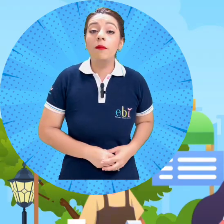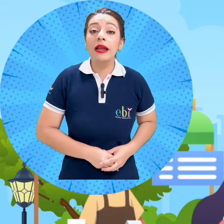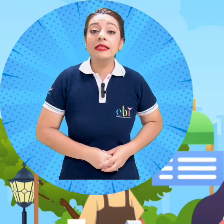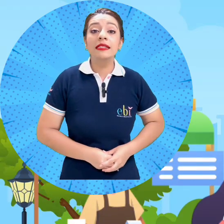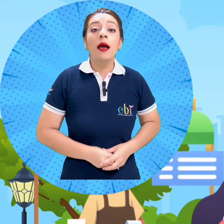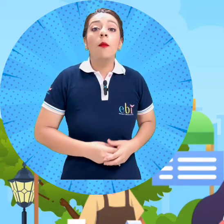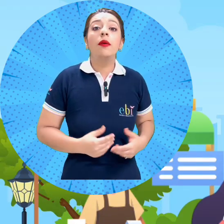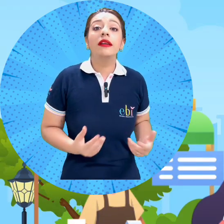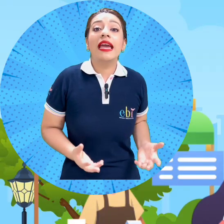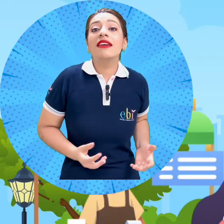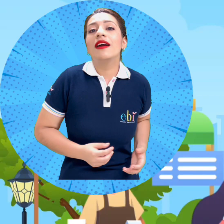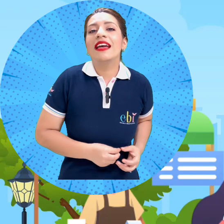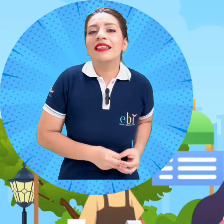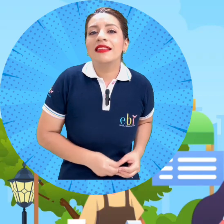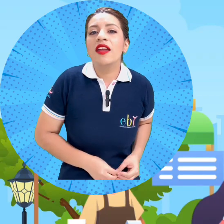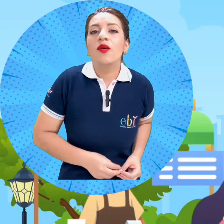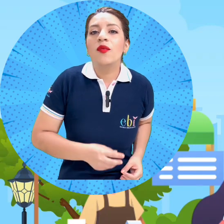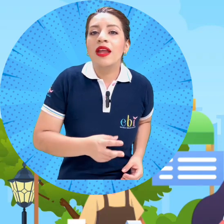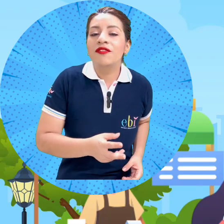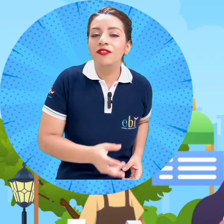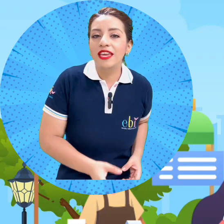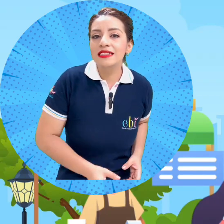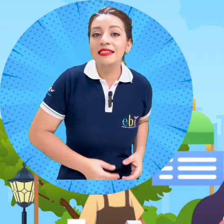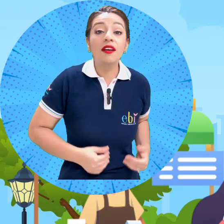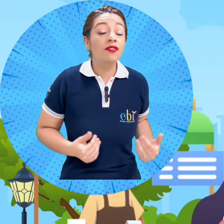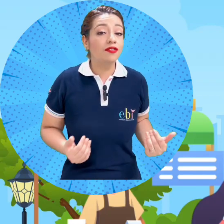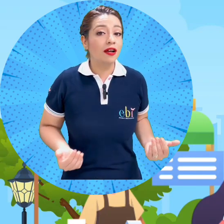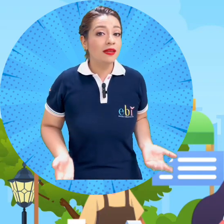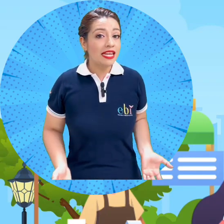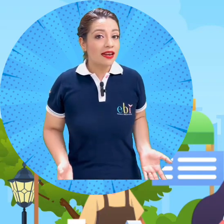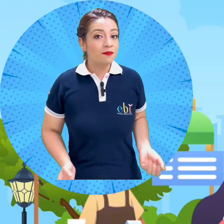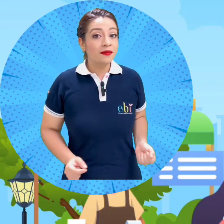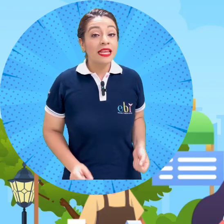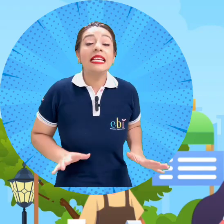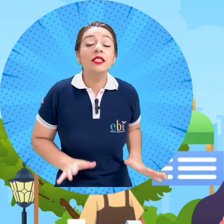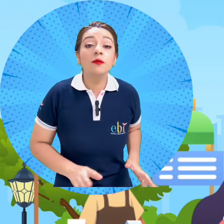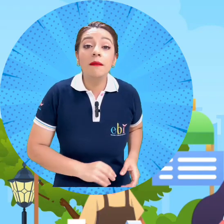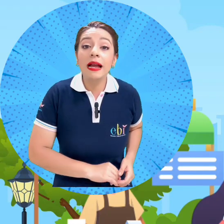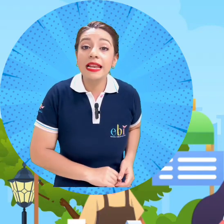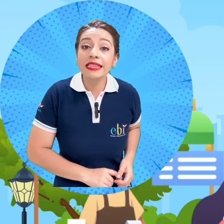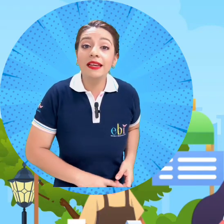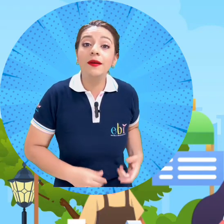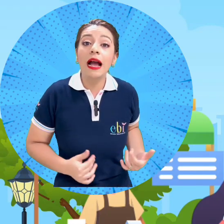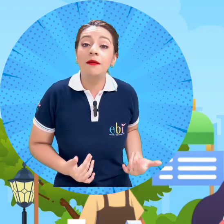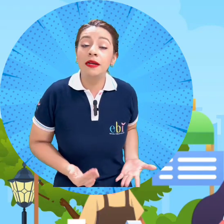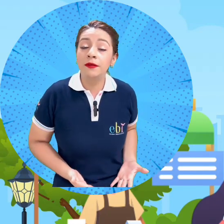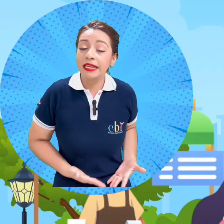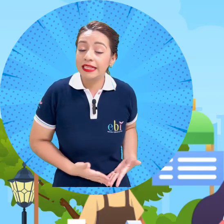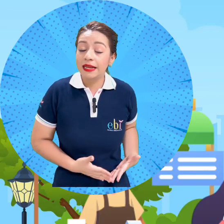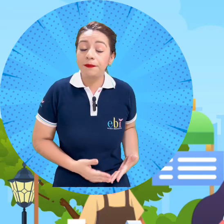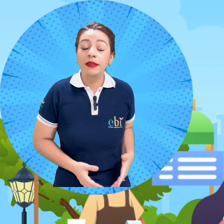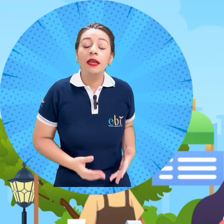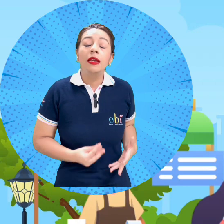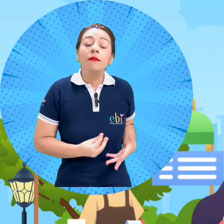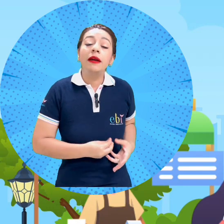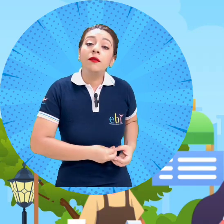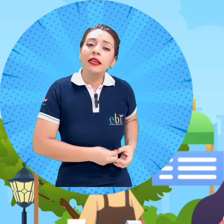de compras porque iban a tener una fiesta familiar. Y su mamá le dijo a